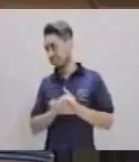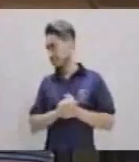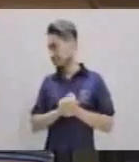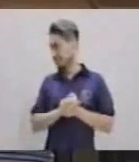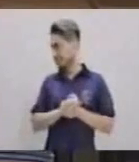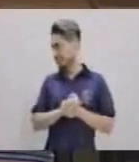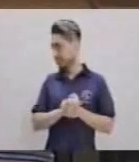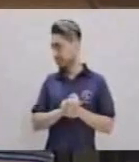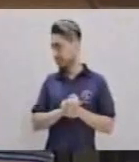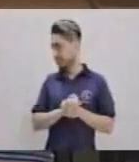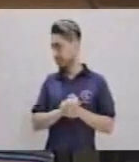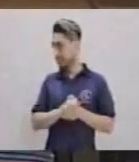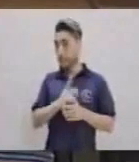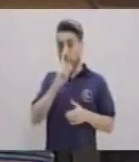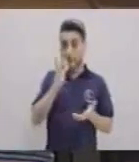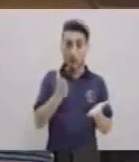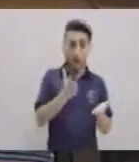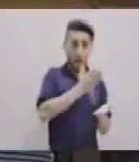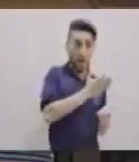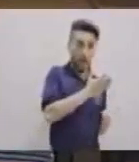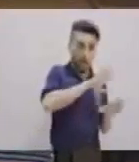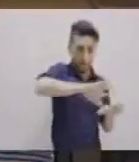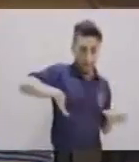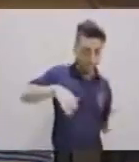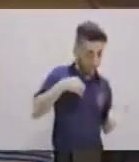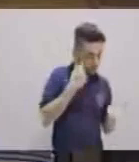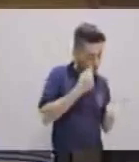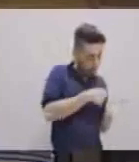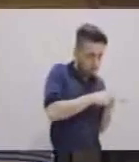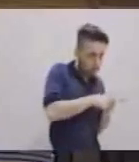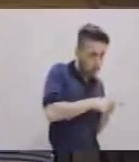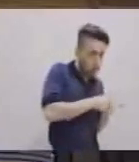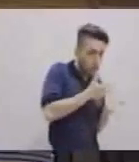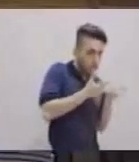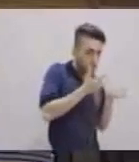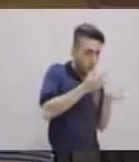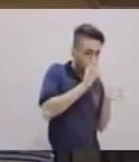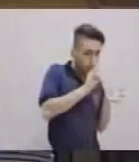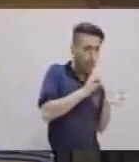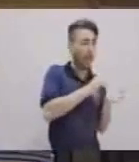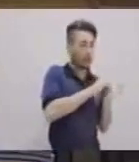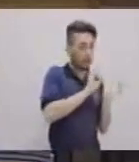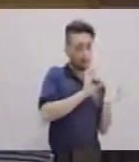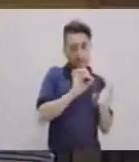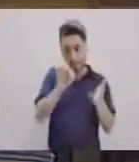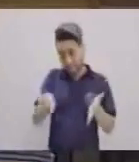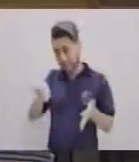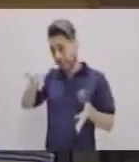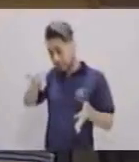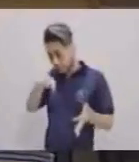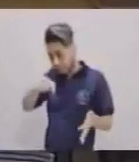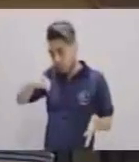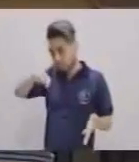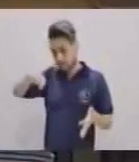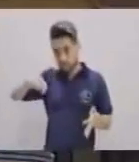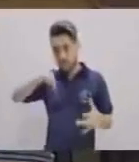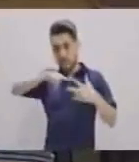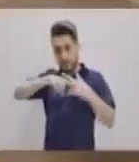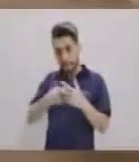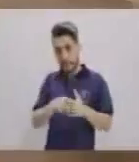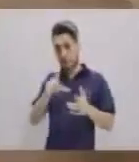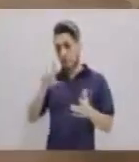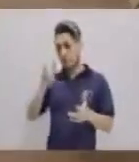a confirmar que tengo la temperatura apropiada, muy bien, y entonces procederé a grabar directamente en